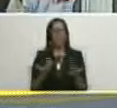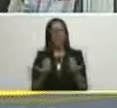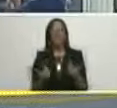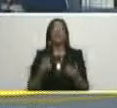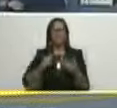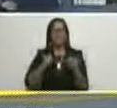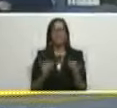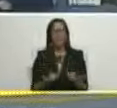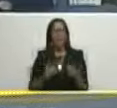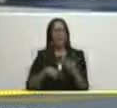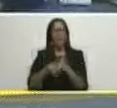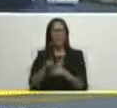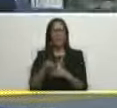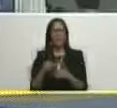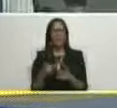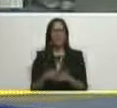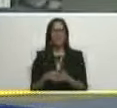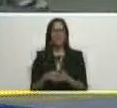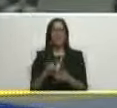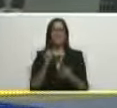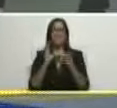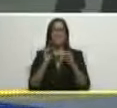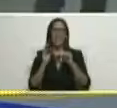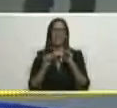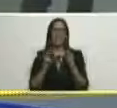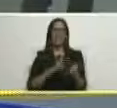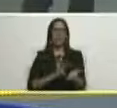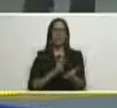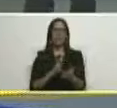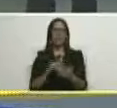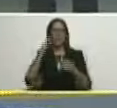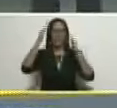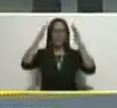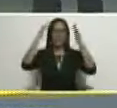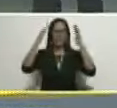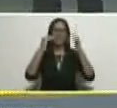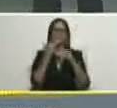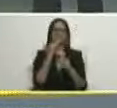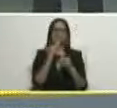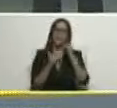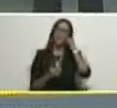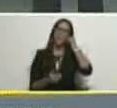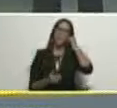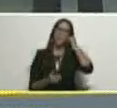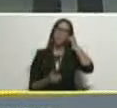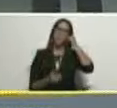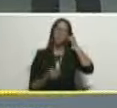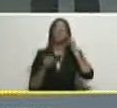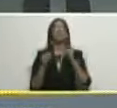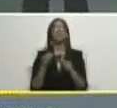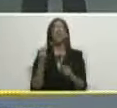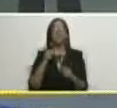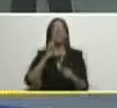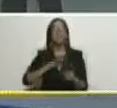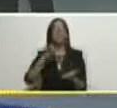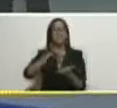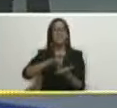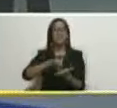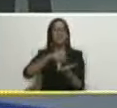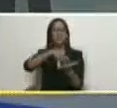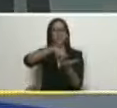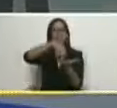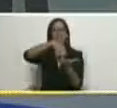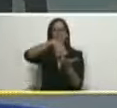ya voy para allá. Sigue hablando, Víctor, yo los voy a saludar ya de cerca. Así como está ese centro de gimnasia,